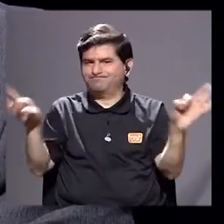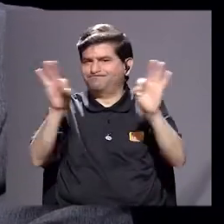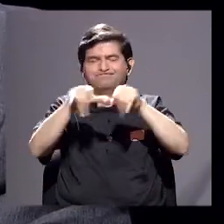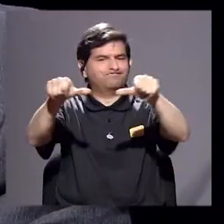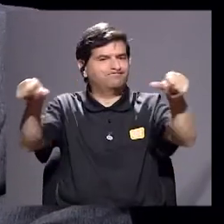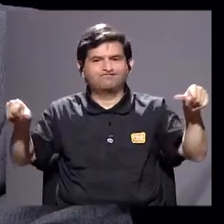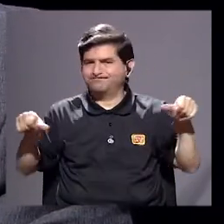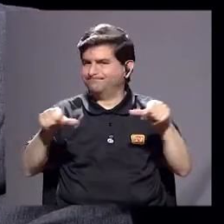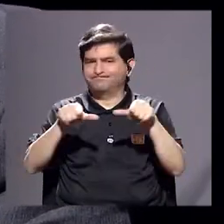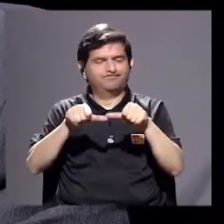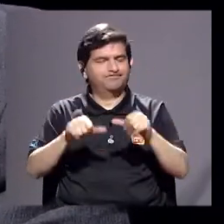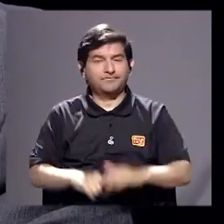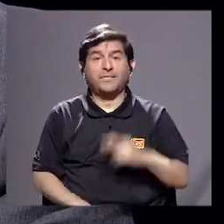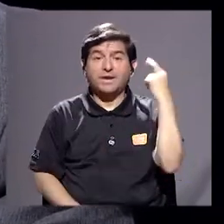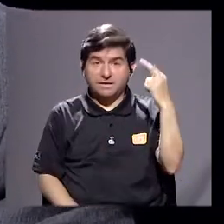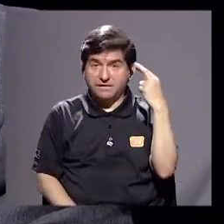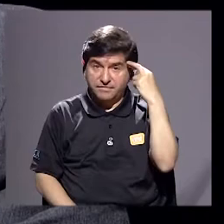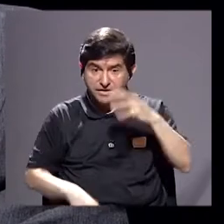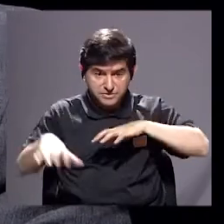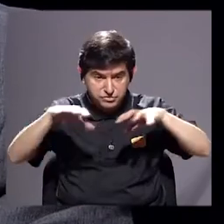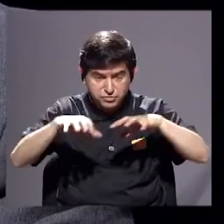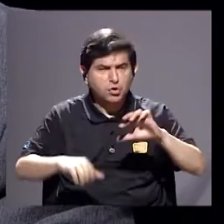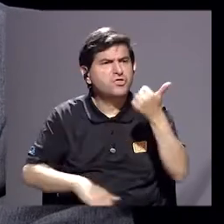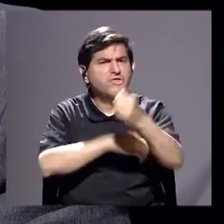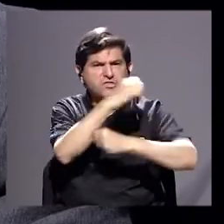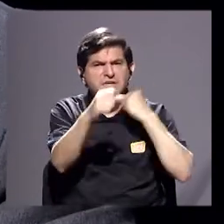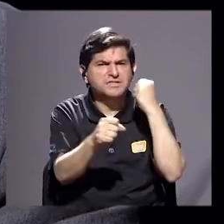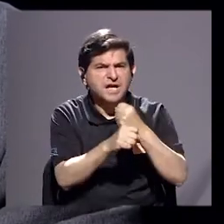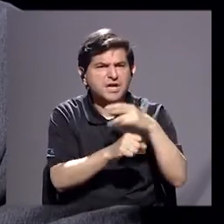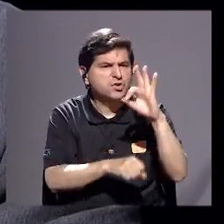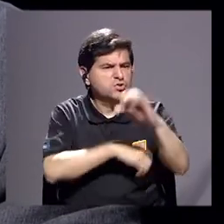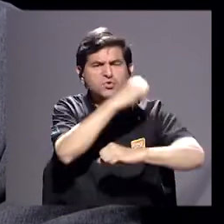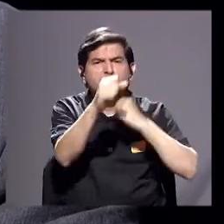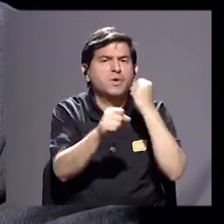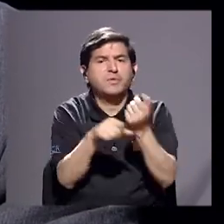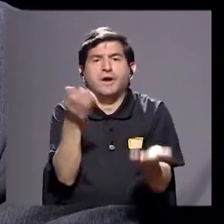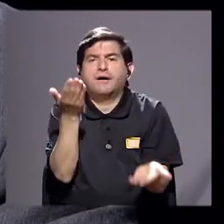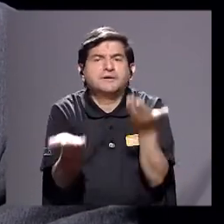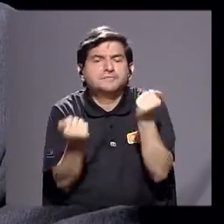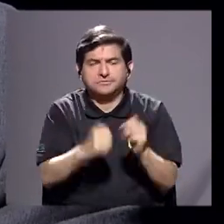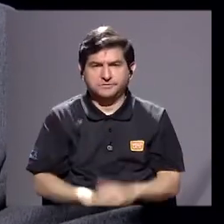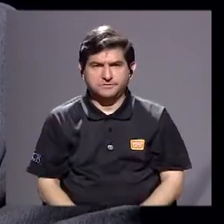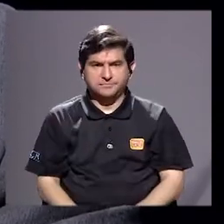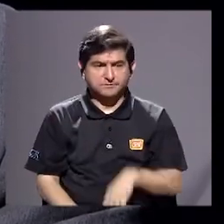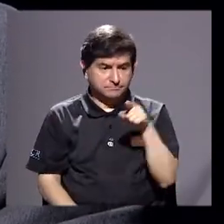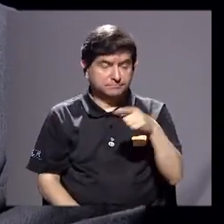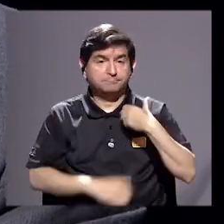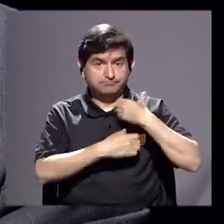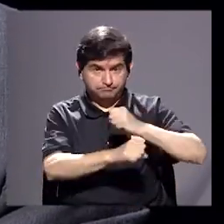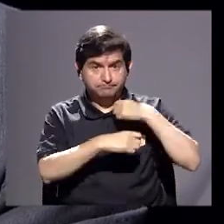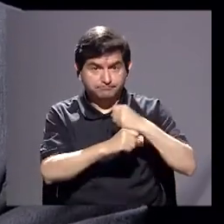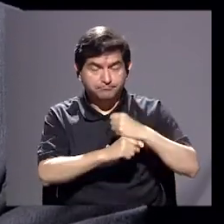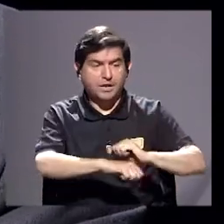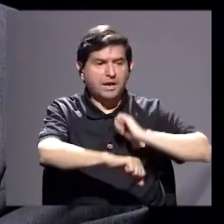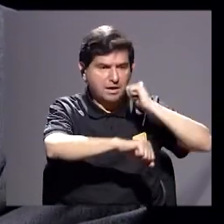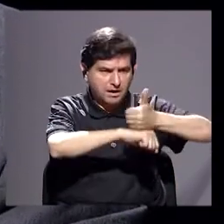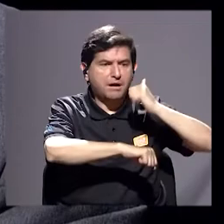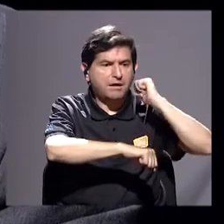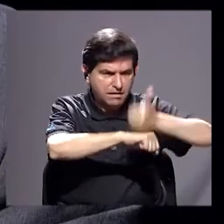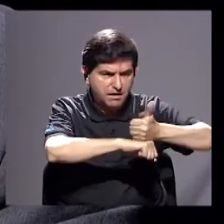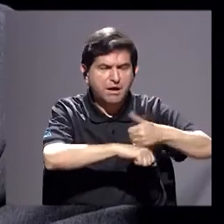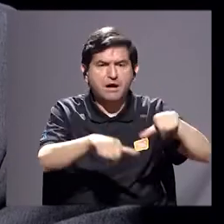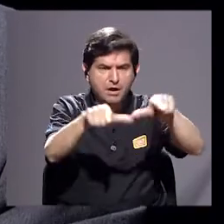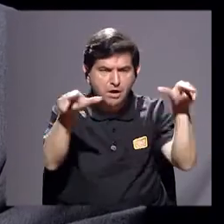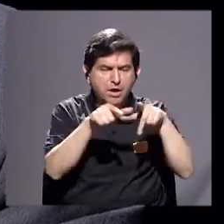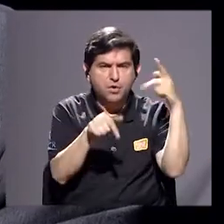sector y justamente ese activo hará unos diez años nueve años aproximadamente ahí a la municipalidad se le definieron cuáles son las